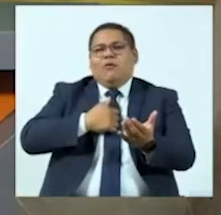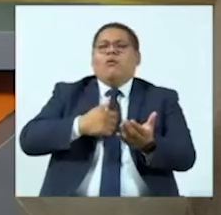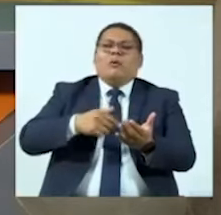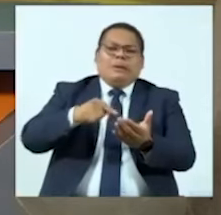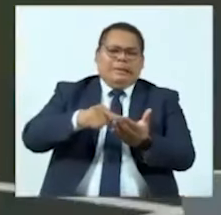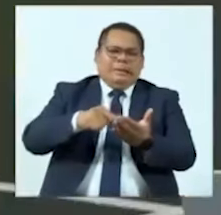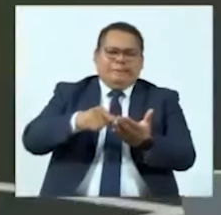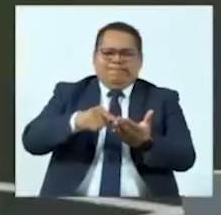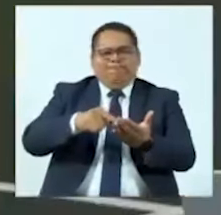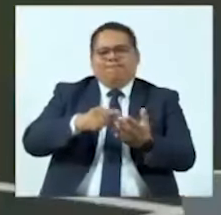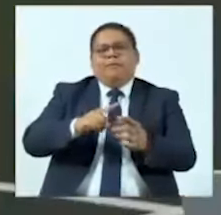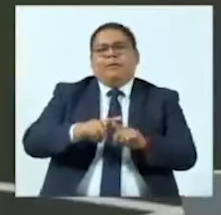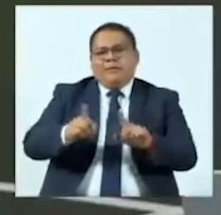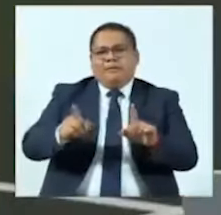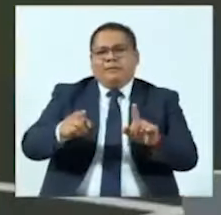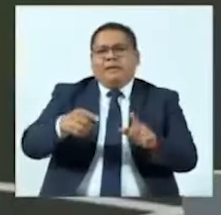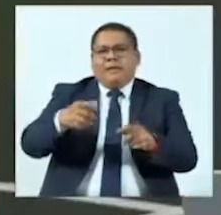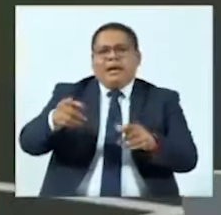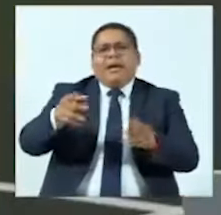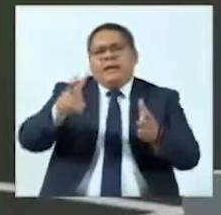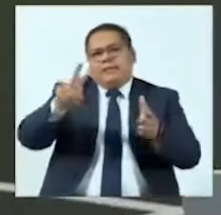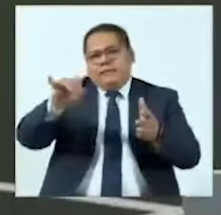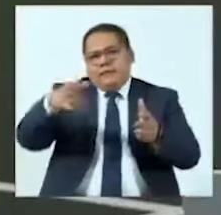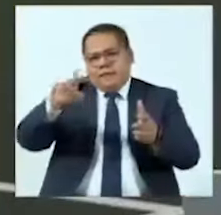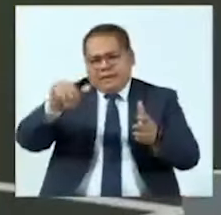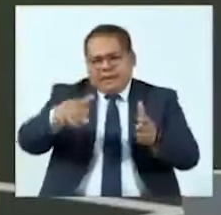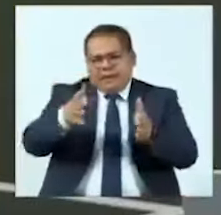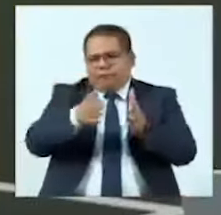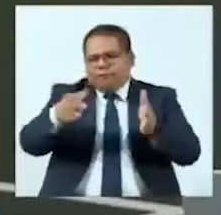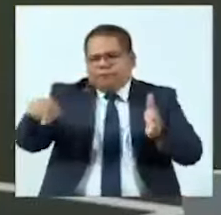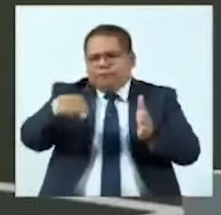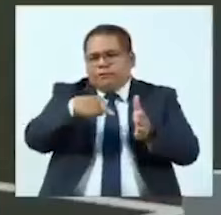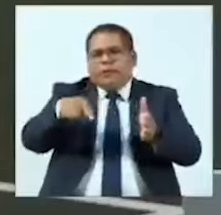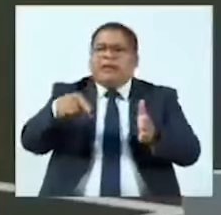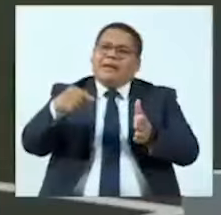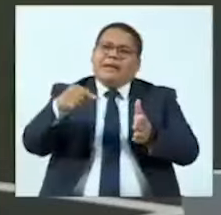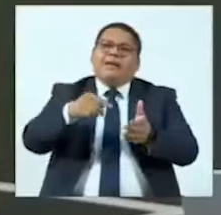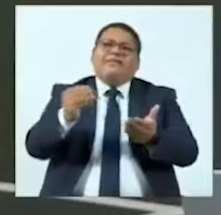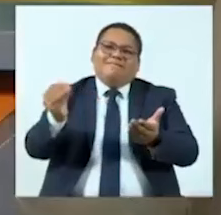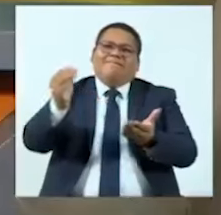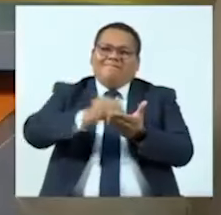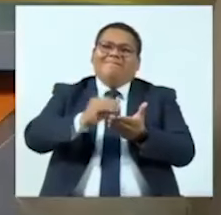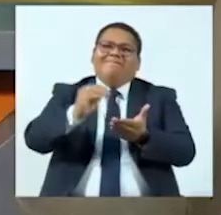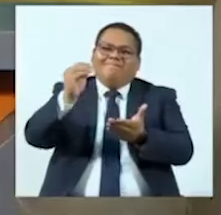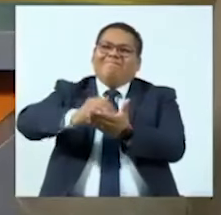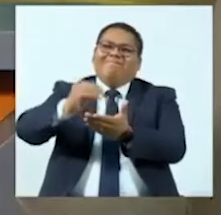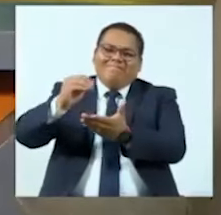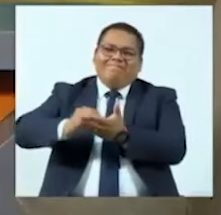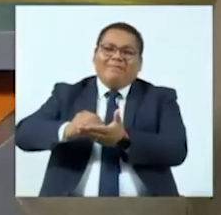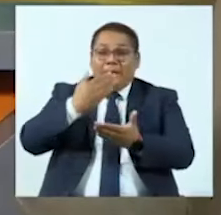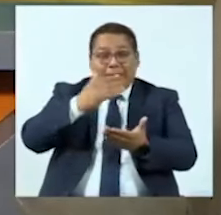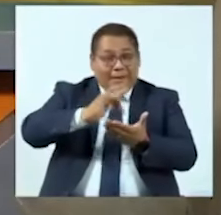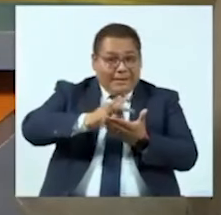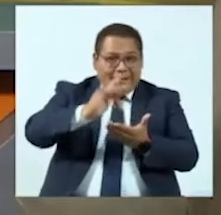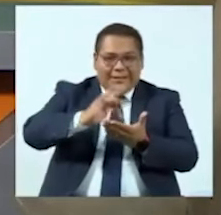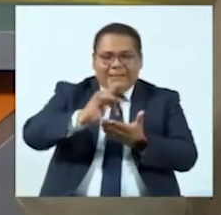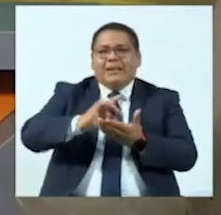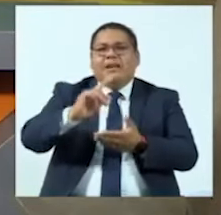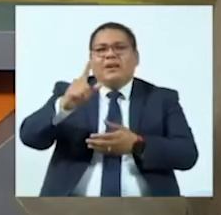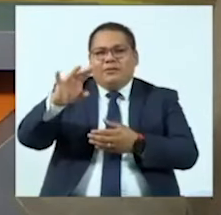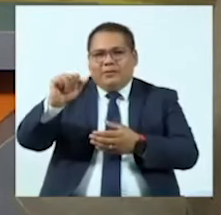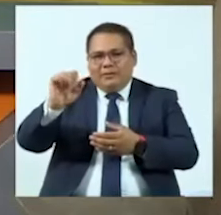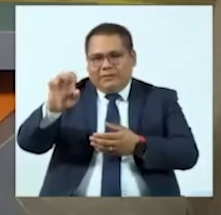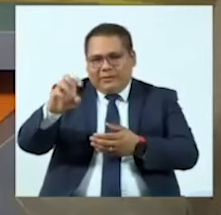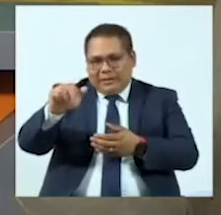entonces la vigencia atiende a ese tema que lleve las anotaciones correspondientes muy bien Luis Fernando Morales director del registro civil de